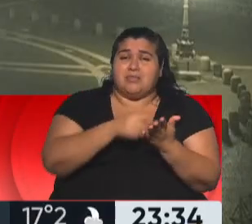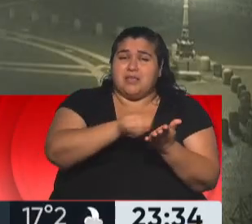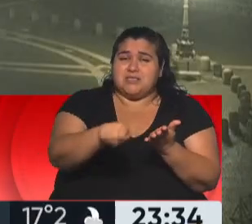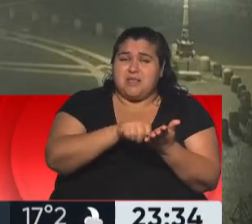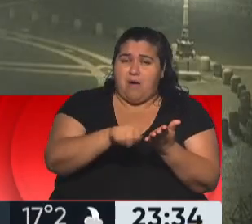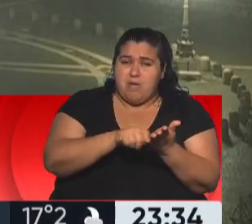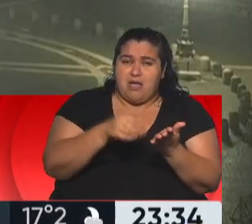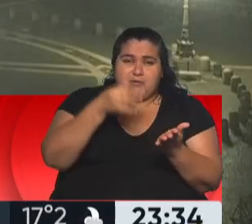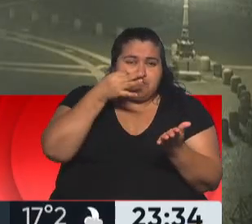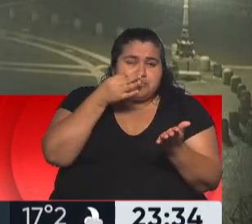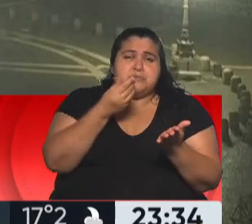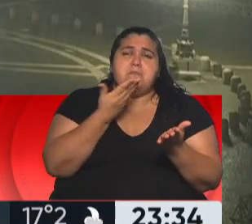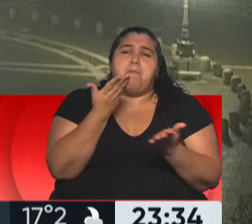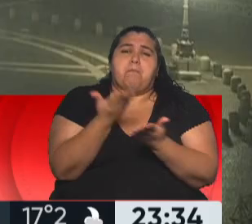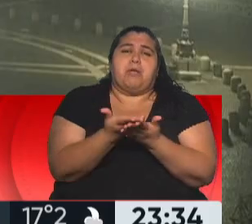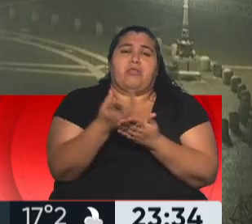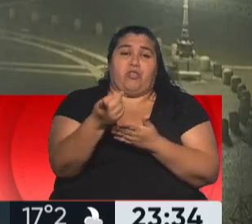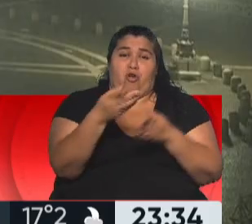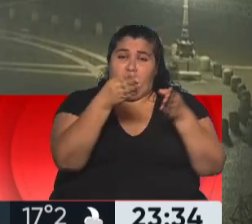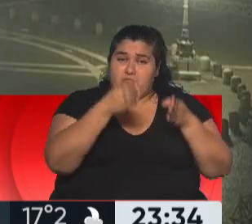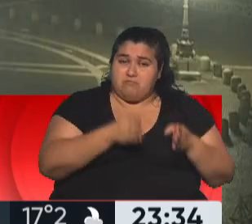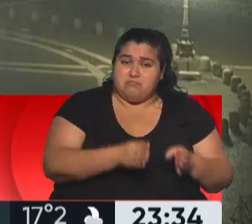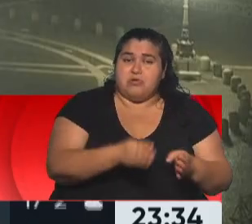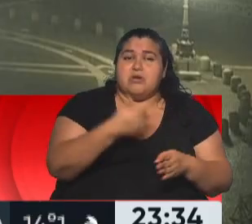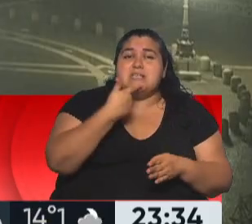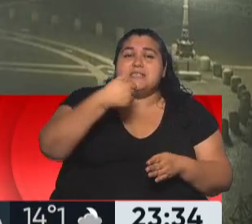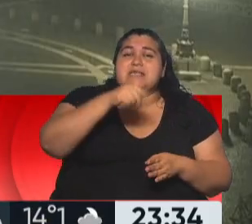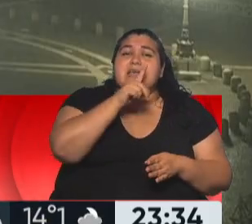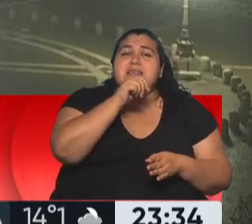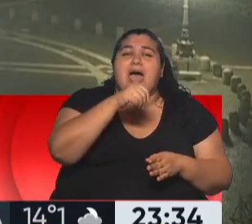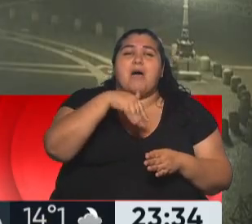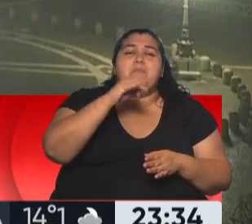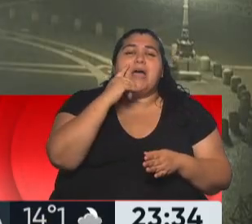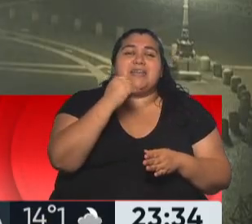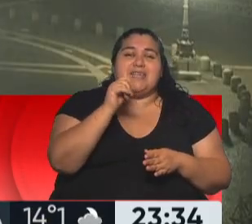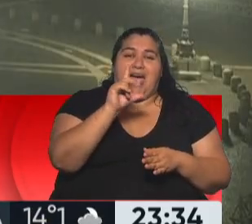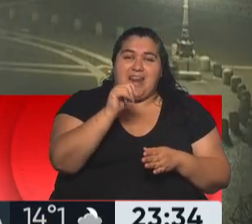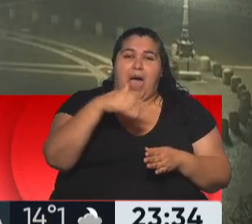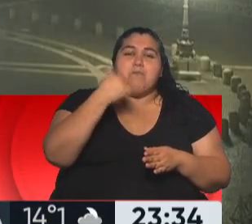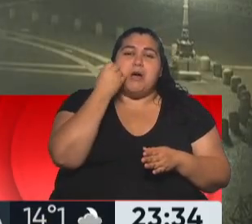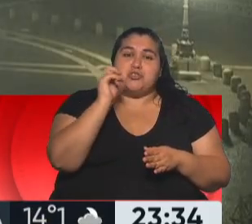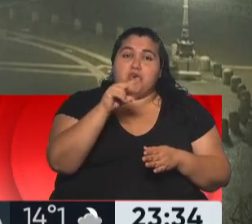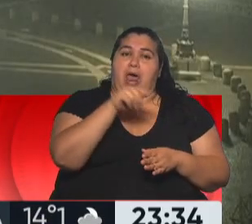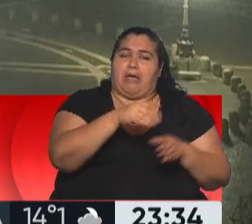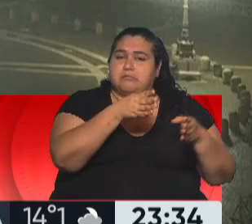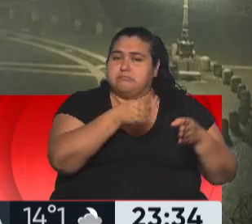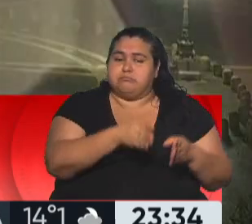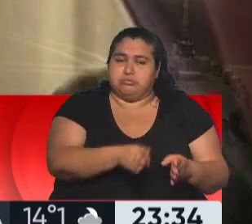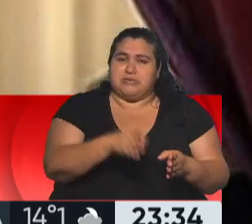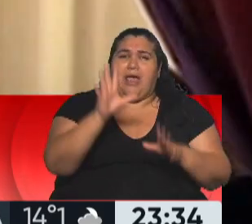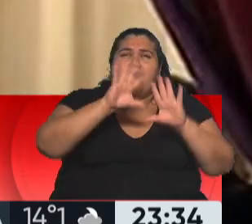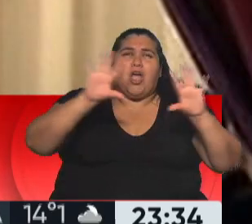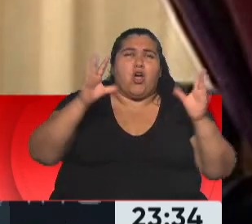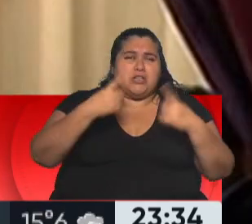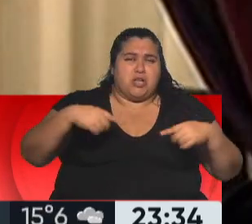pidió ser enterrado en la Basílica de Santa María la Mayor de Roma y sin decoración especial. También pidió que su lugar de